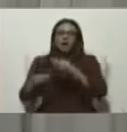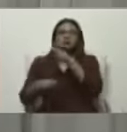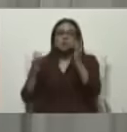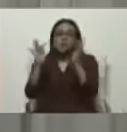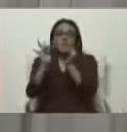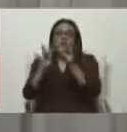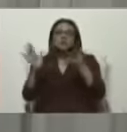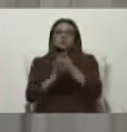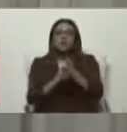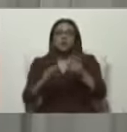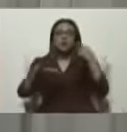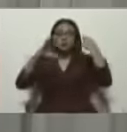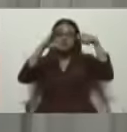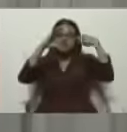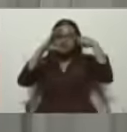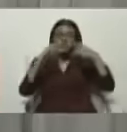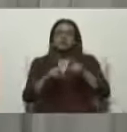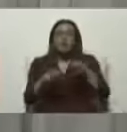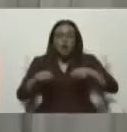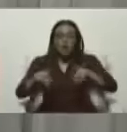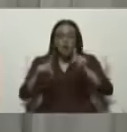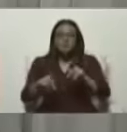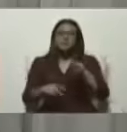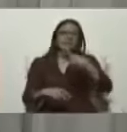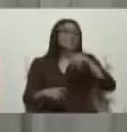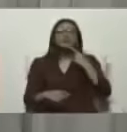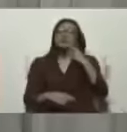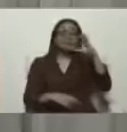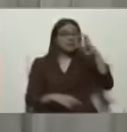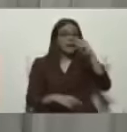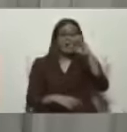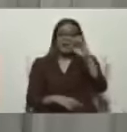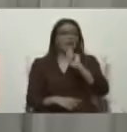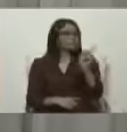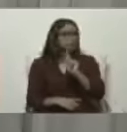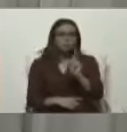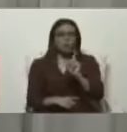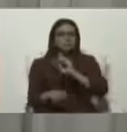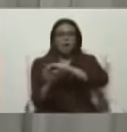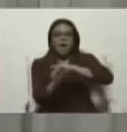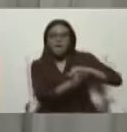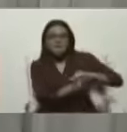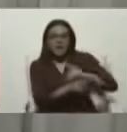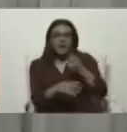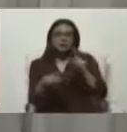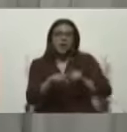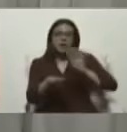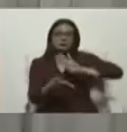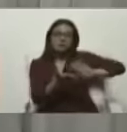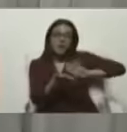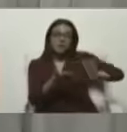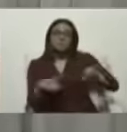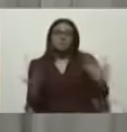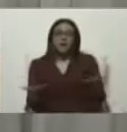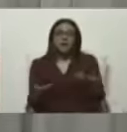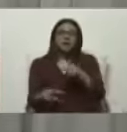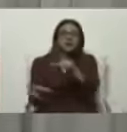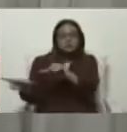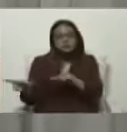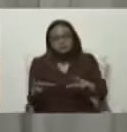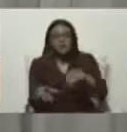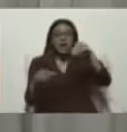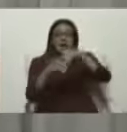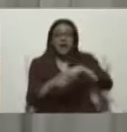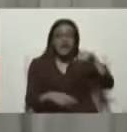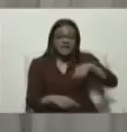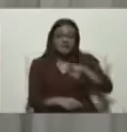la transmisión oficial. No es el Consejo Nacional Electoral, no es ni siquiera situado en ninguna ciudad